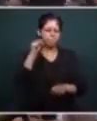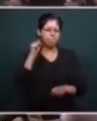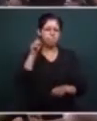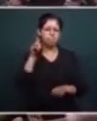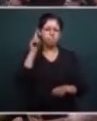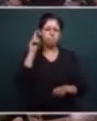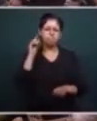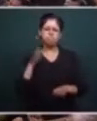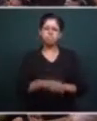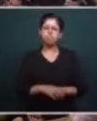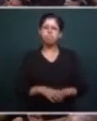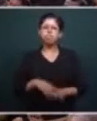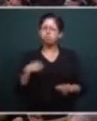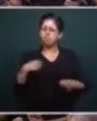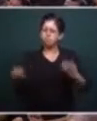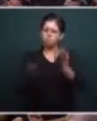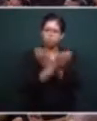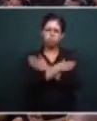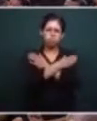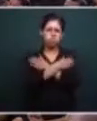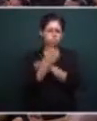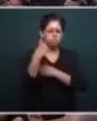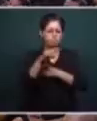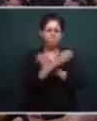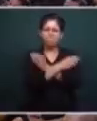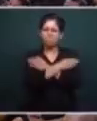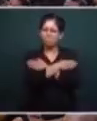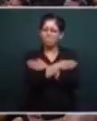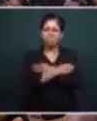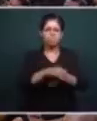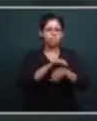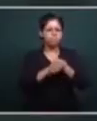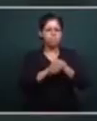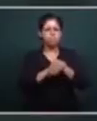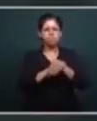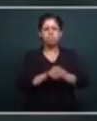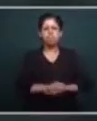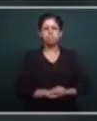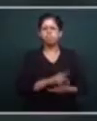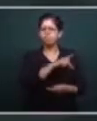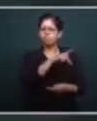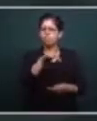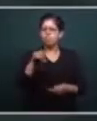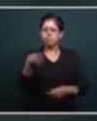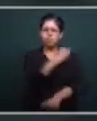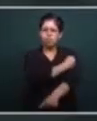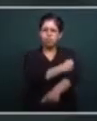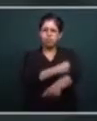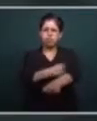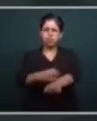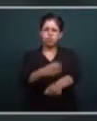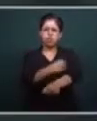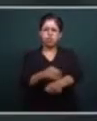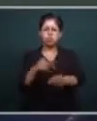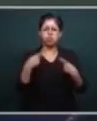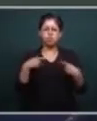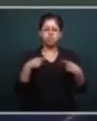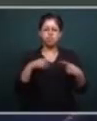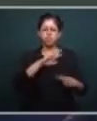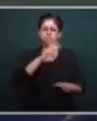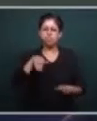De nuevo, nuestro abrazo fraterno a los familiares de las